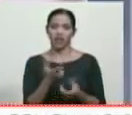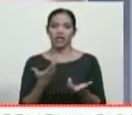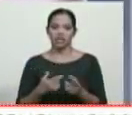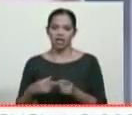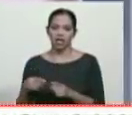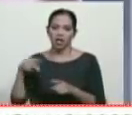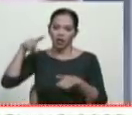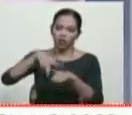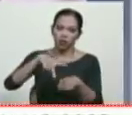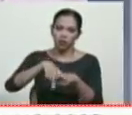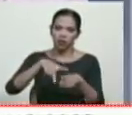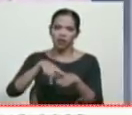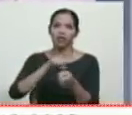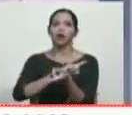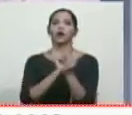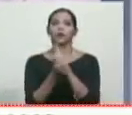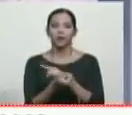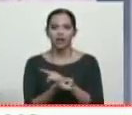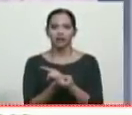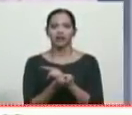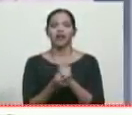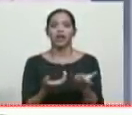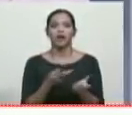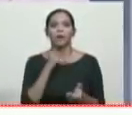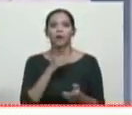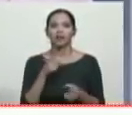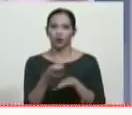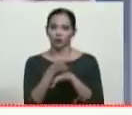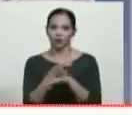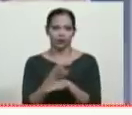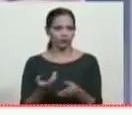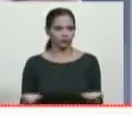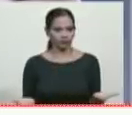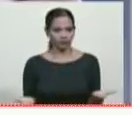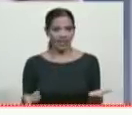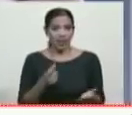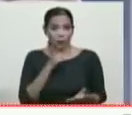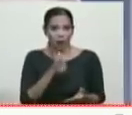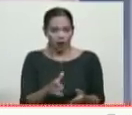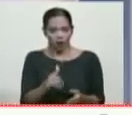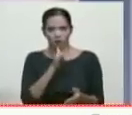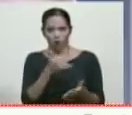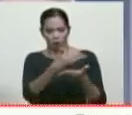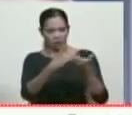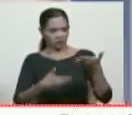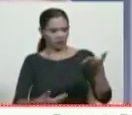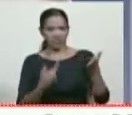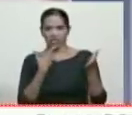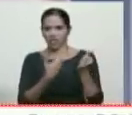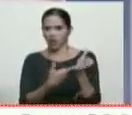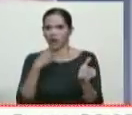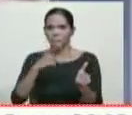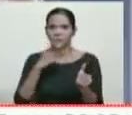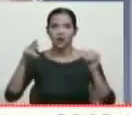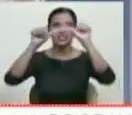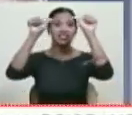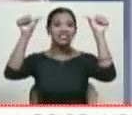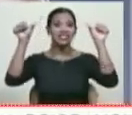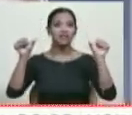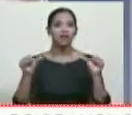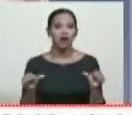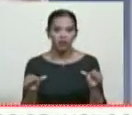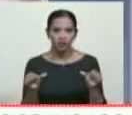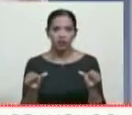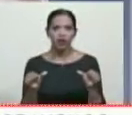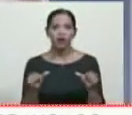convierta en una política de Estado. Y lo grave del informe es que se diga que es una política sistemática por